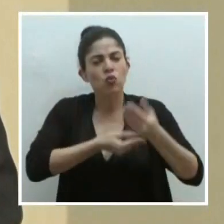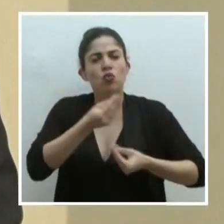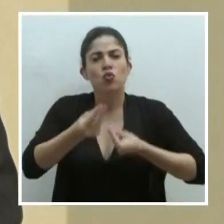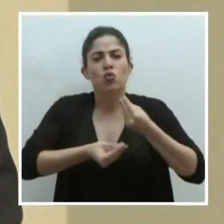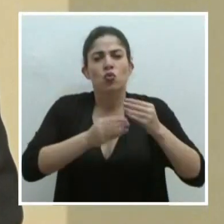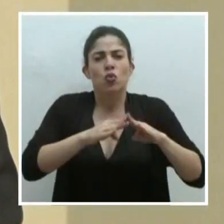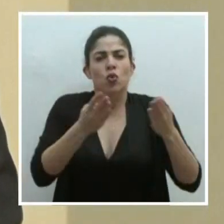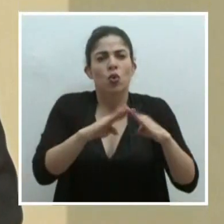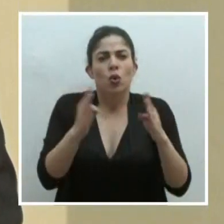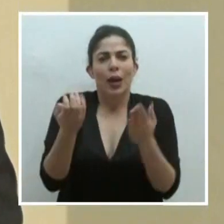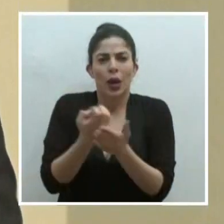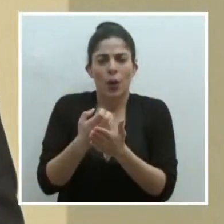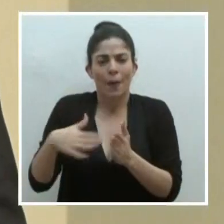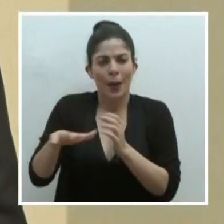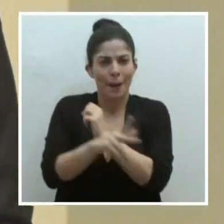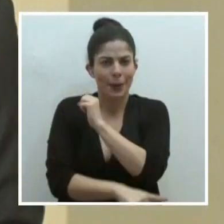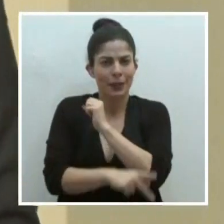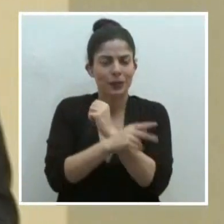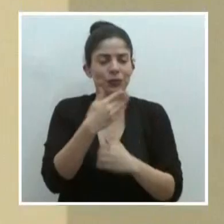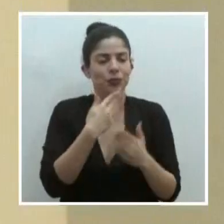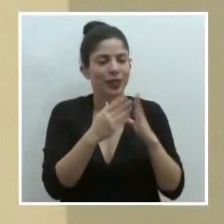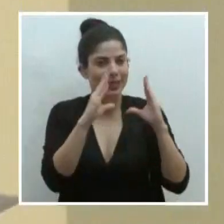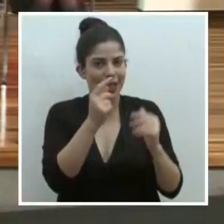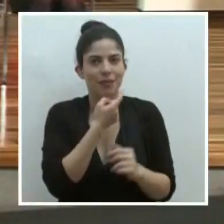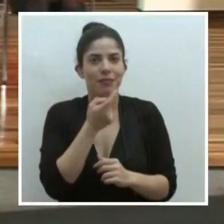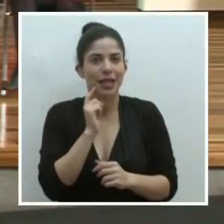reapertura económica en el país. Muy buenas tardes, doña Pilar.